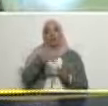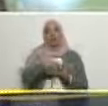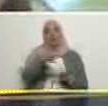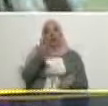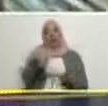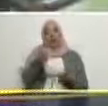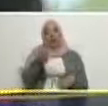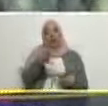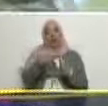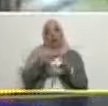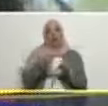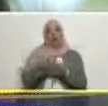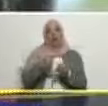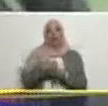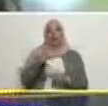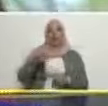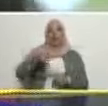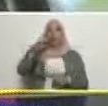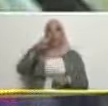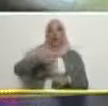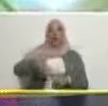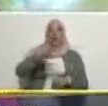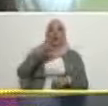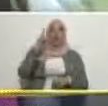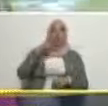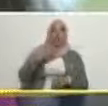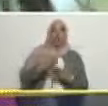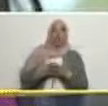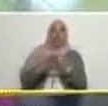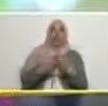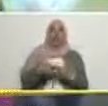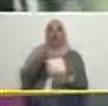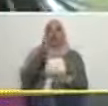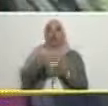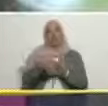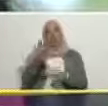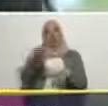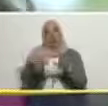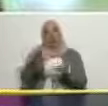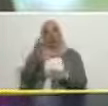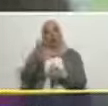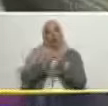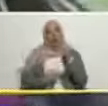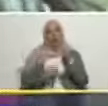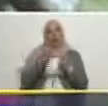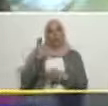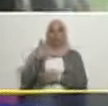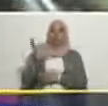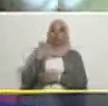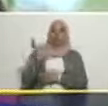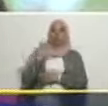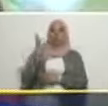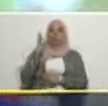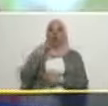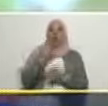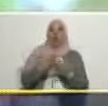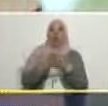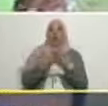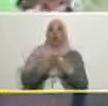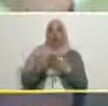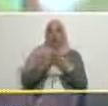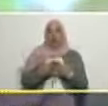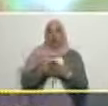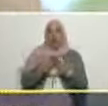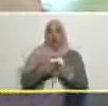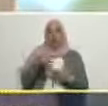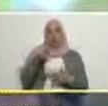2014 con toda la Organización Bolivariana Estudiantil. En el 2015 fue el último congreso de la Organización Bolivariana Estudiantil, pero